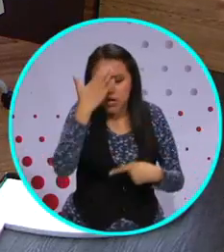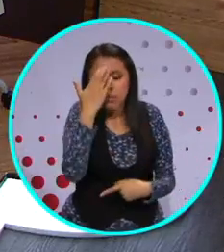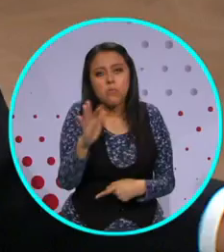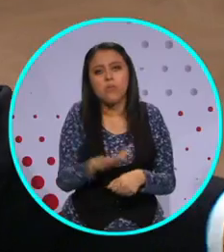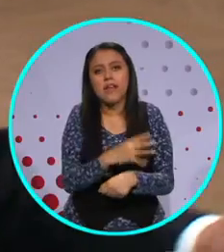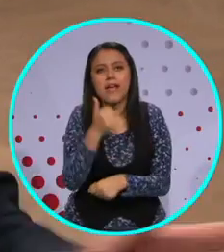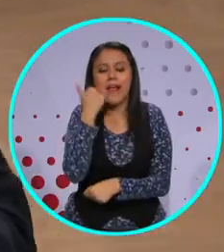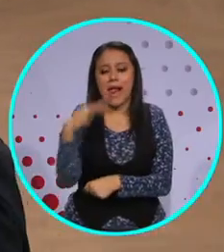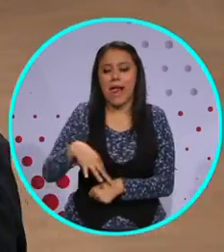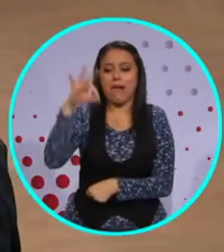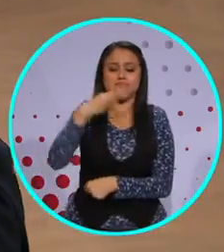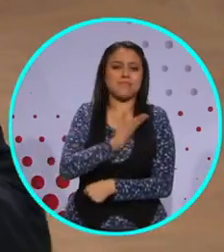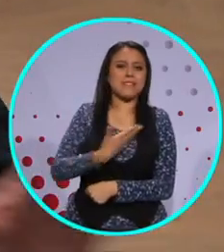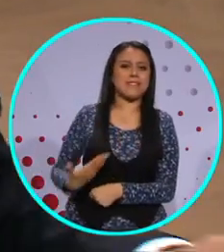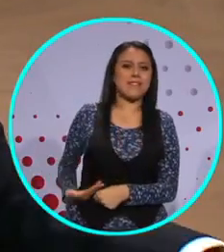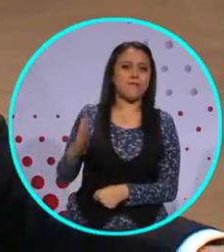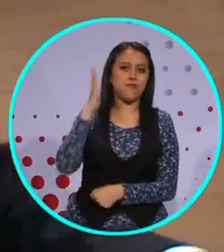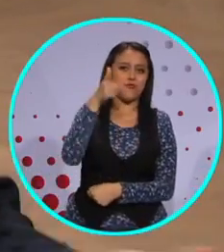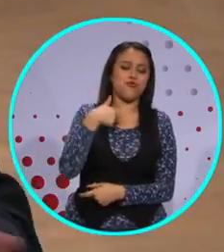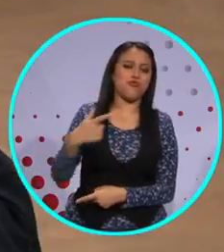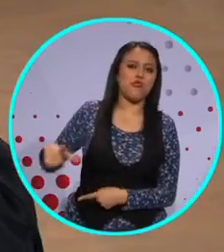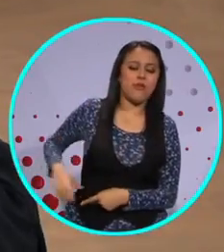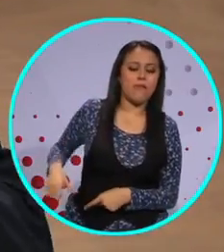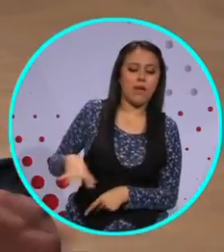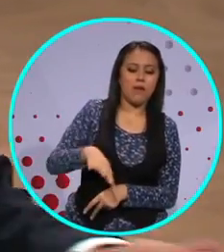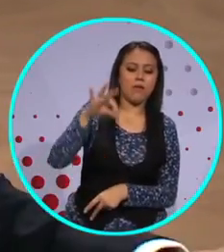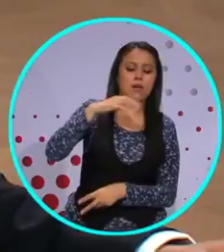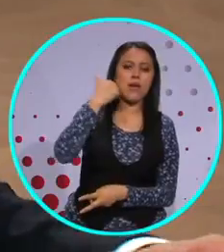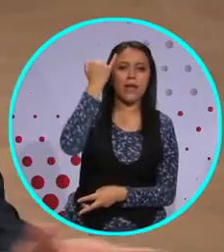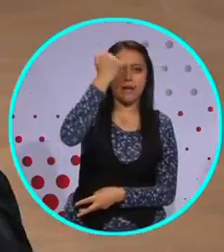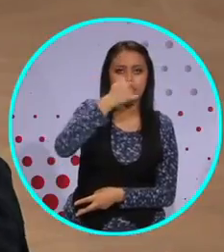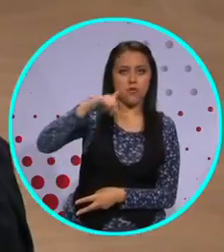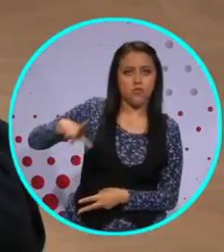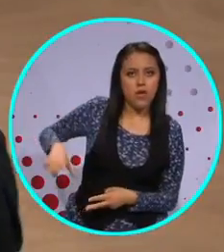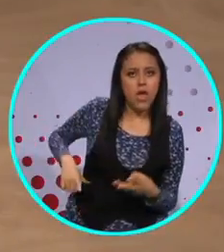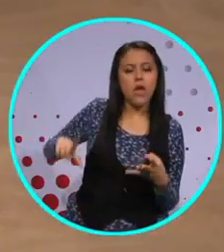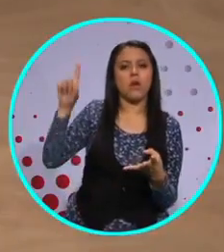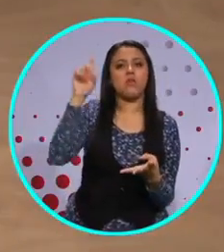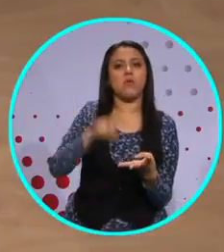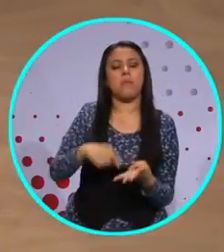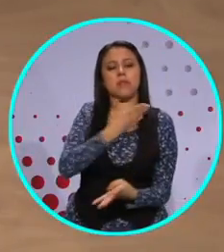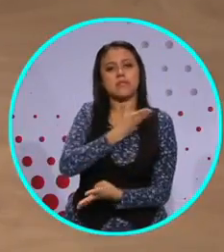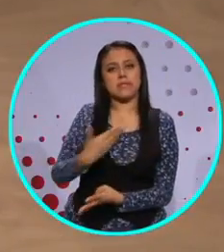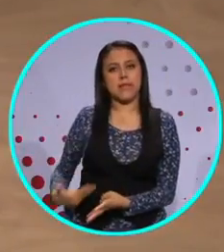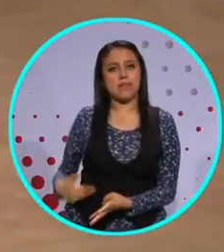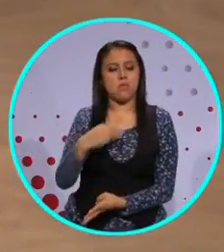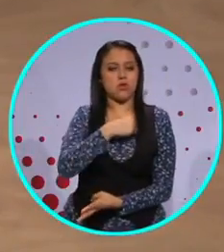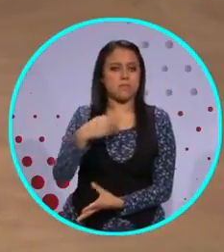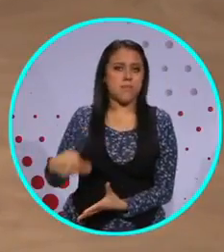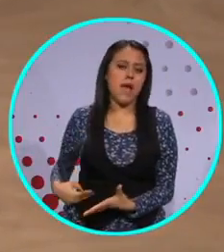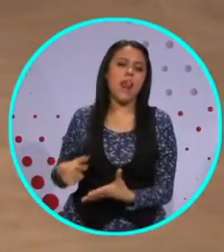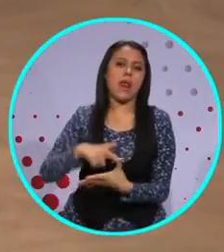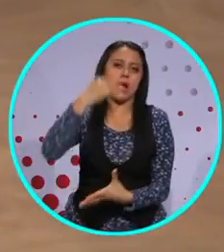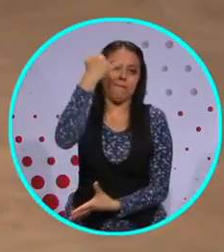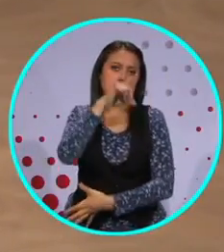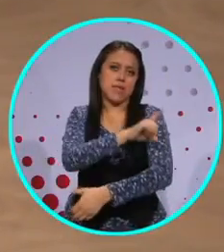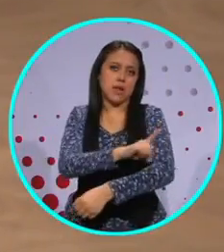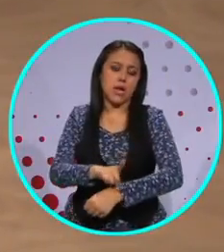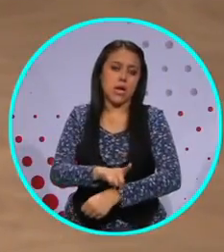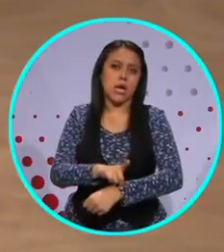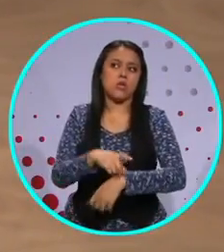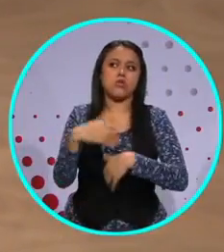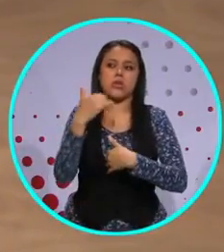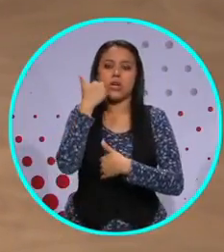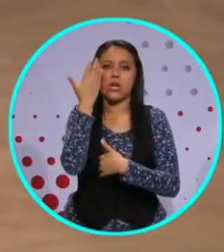presidente todo el mundo que es el gobernador como quien se jefe de gobierno tuvo que ser presidente municipal y legal tanto